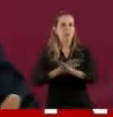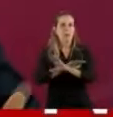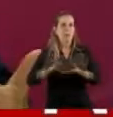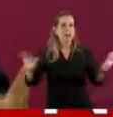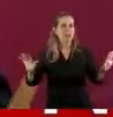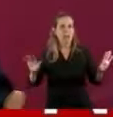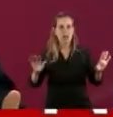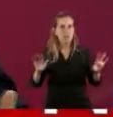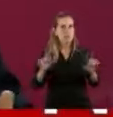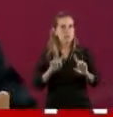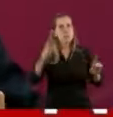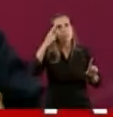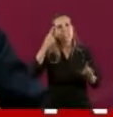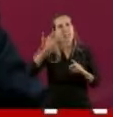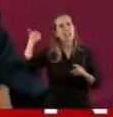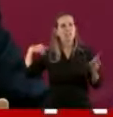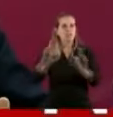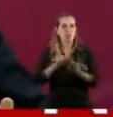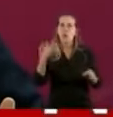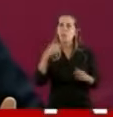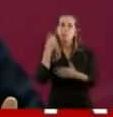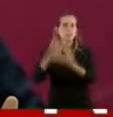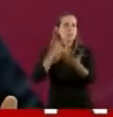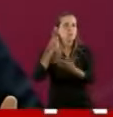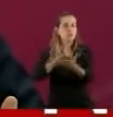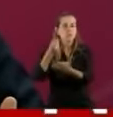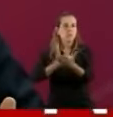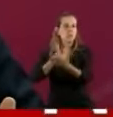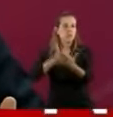lo tenemos que cortar y no podemos retroceder. Tenemos que seguir adelante